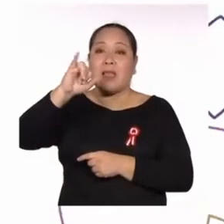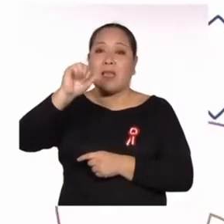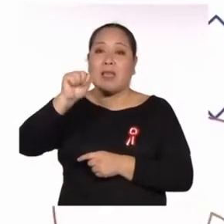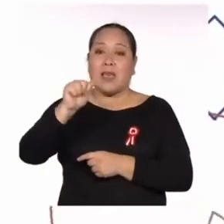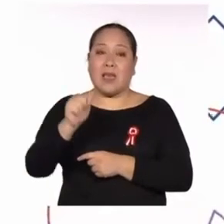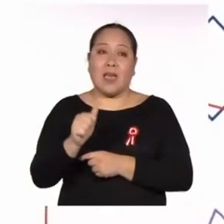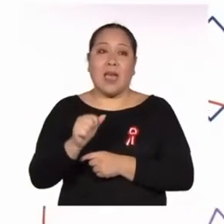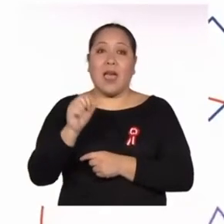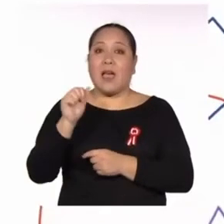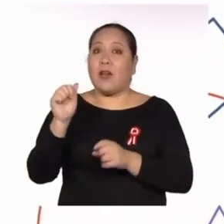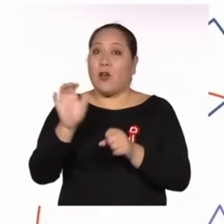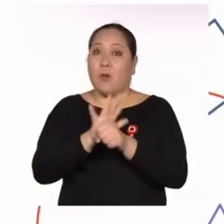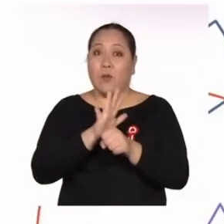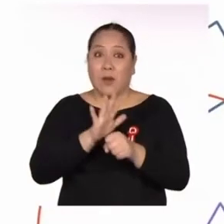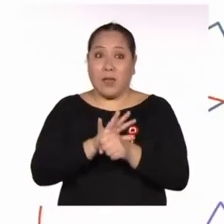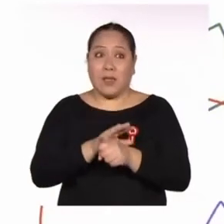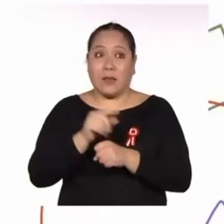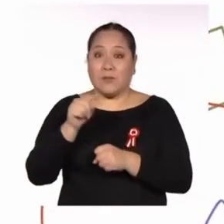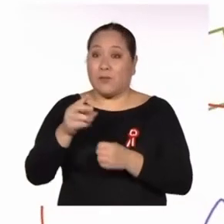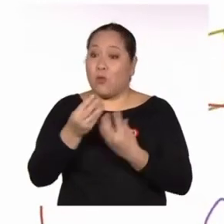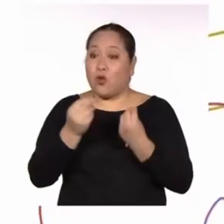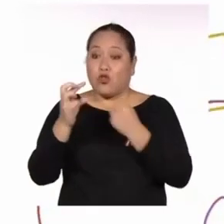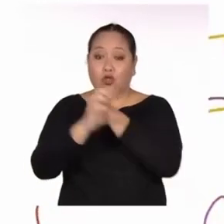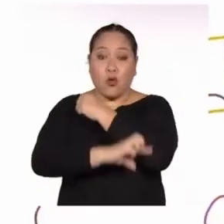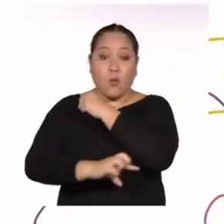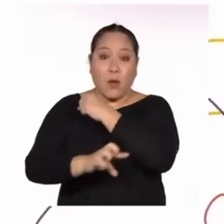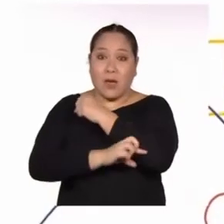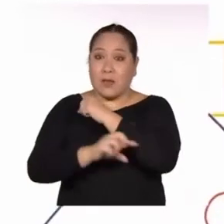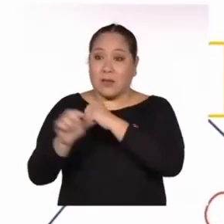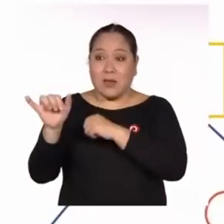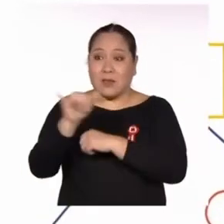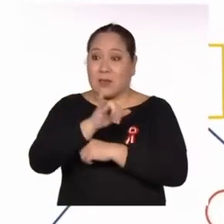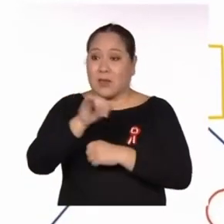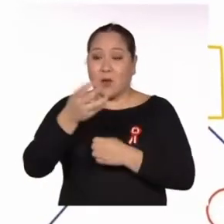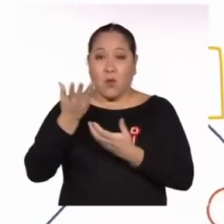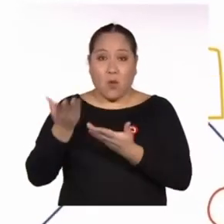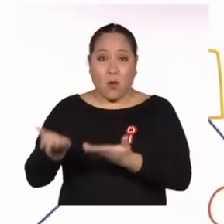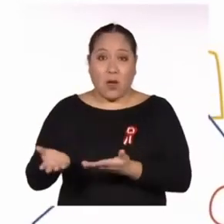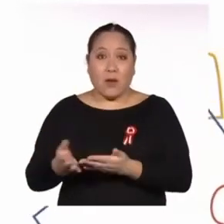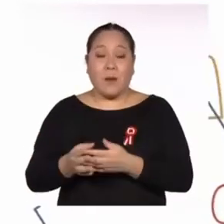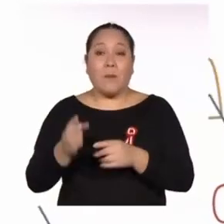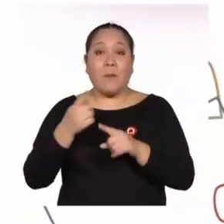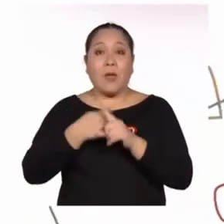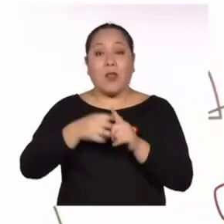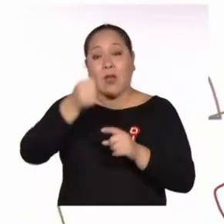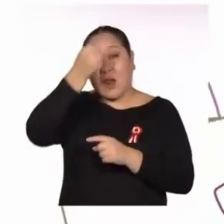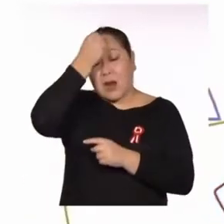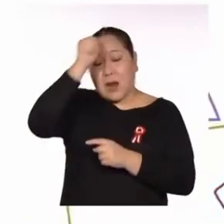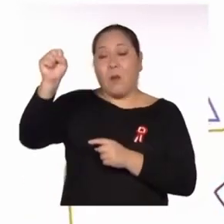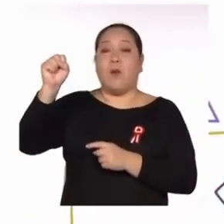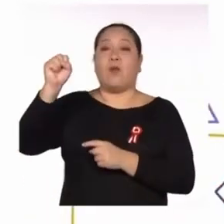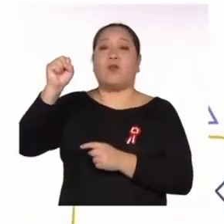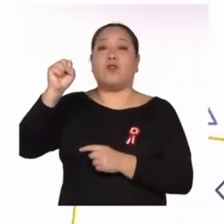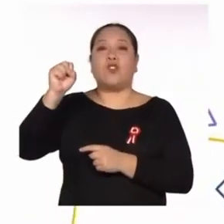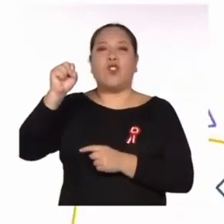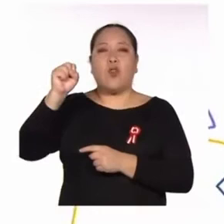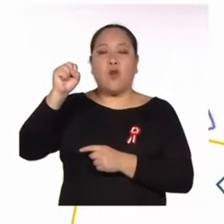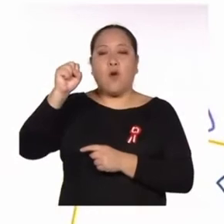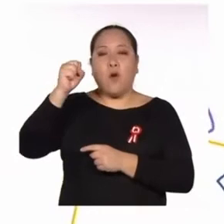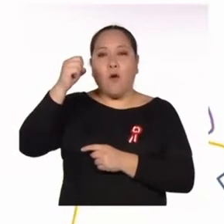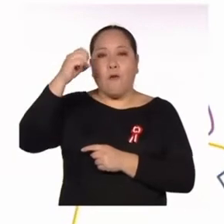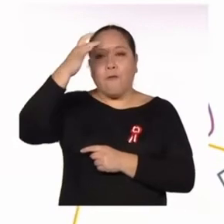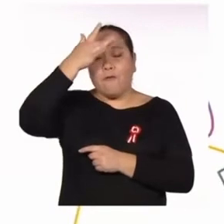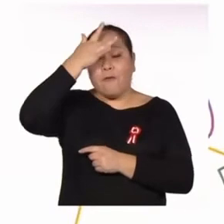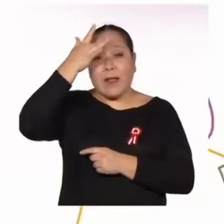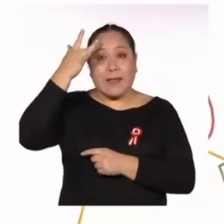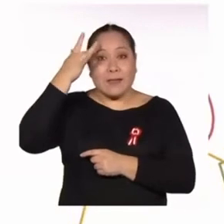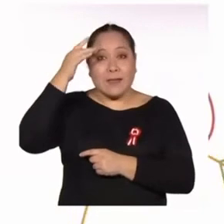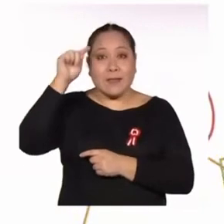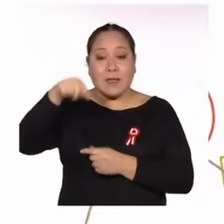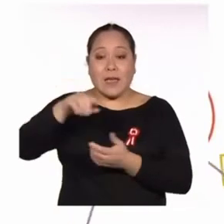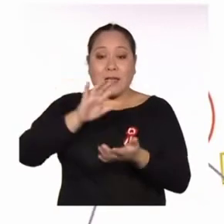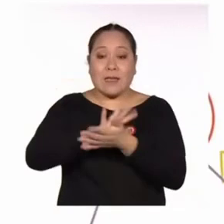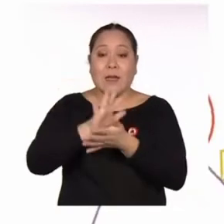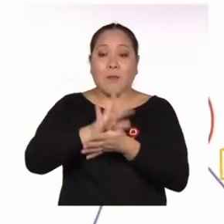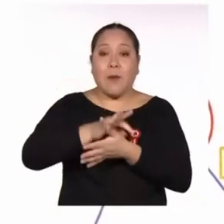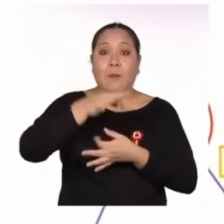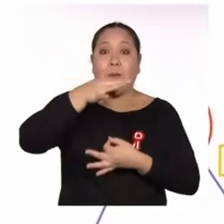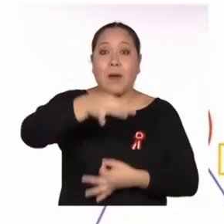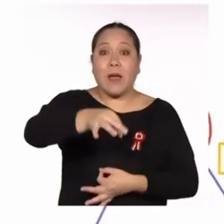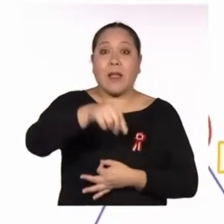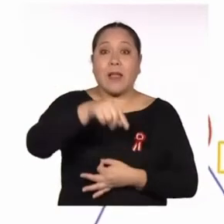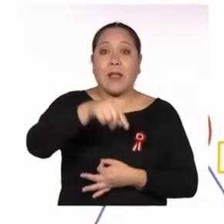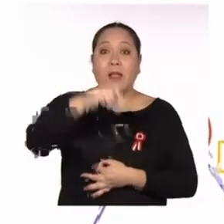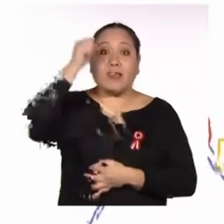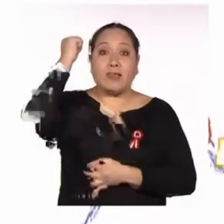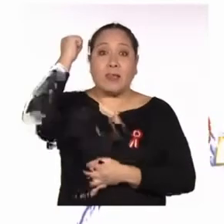países vivían bajo este régimen pero desde la revolución francesa y esta declaración de los derechos